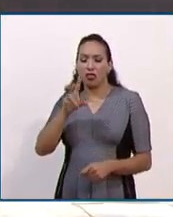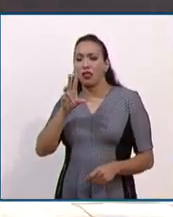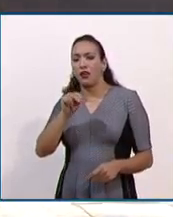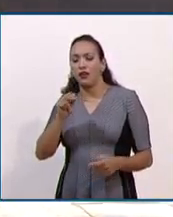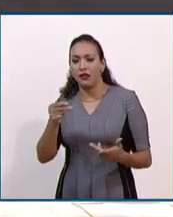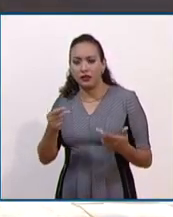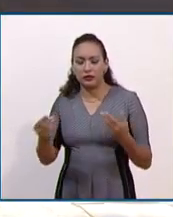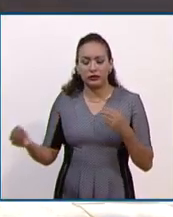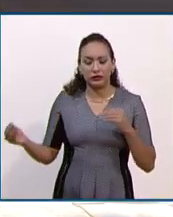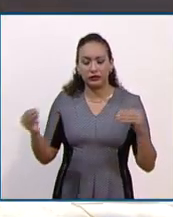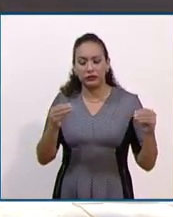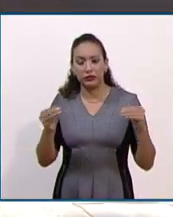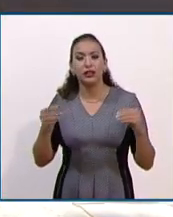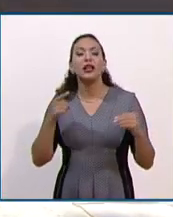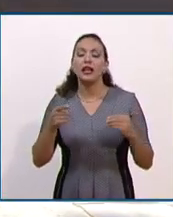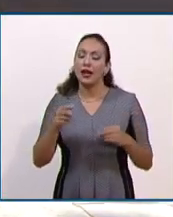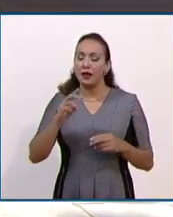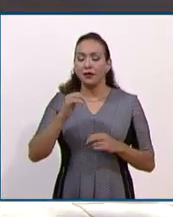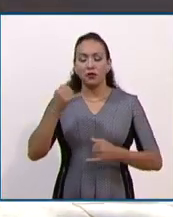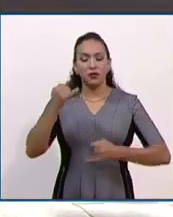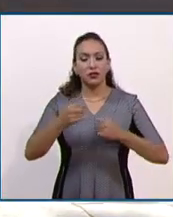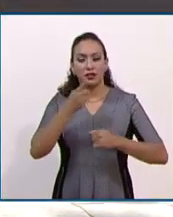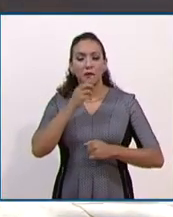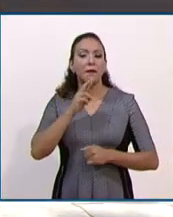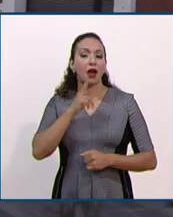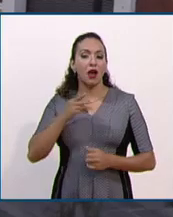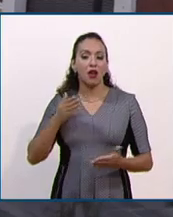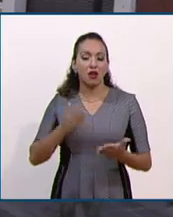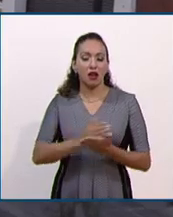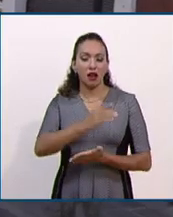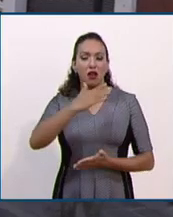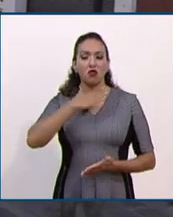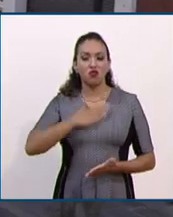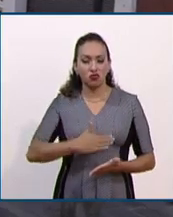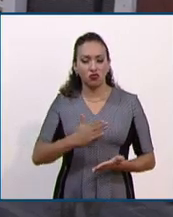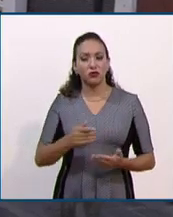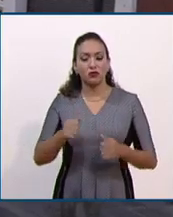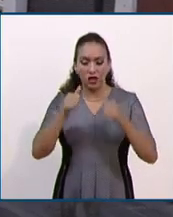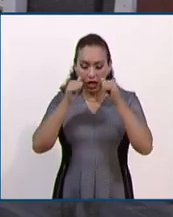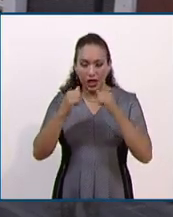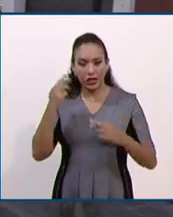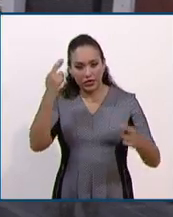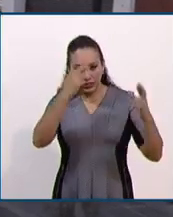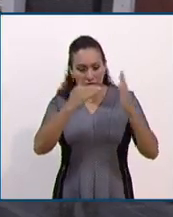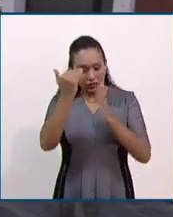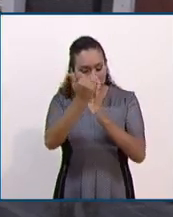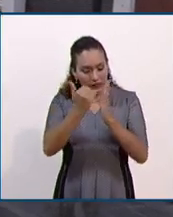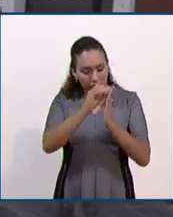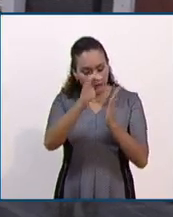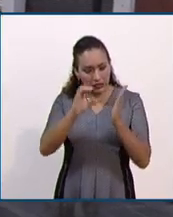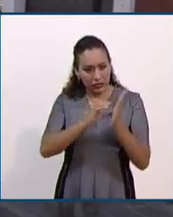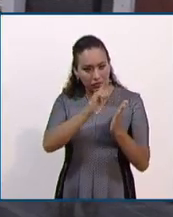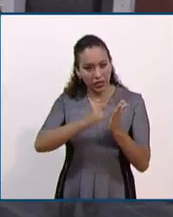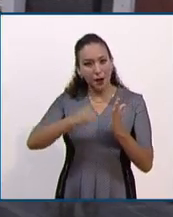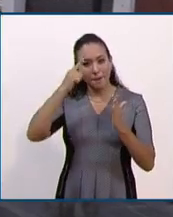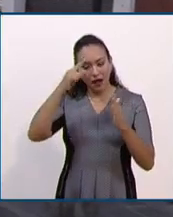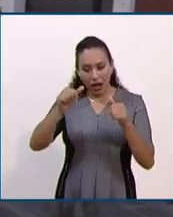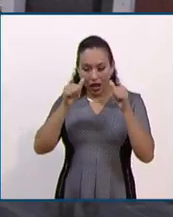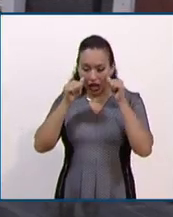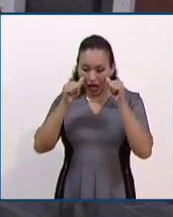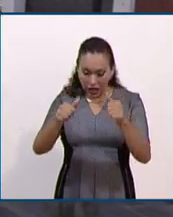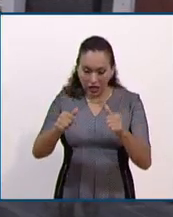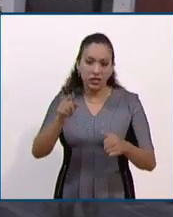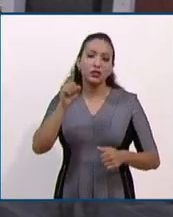juzgadoras emitieran una decisión justa para cuantificar este concepto con base en criterios de razonabilidad y que atendiera a las particularidades